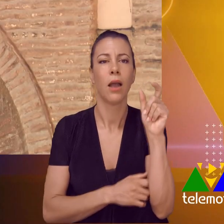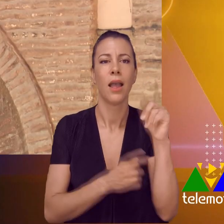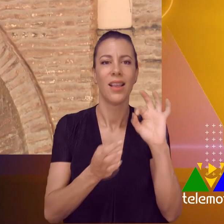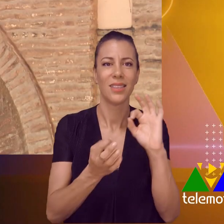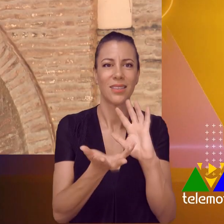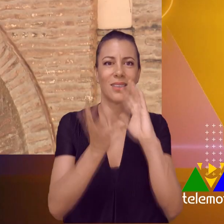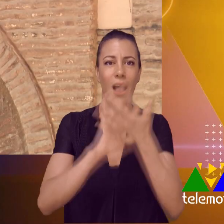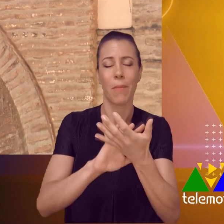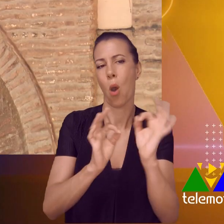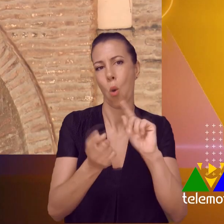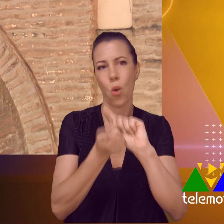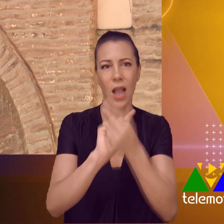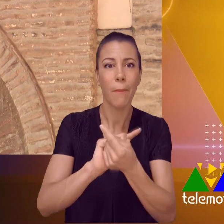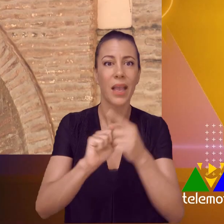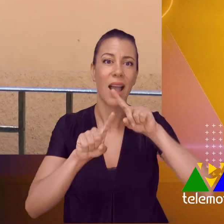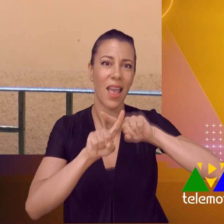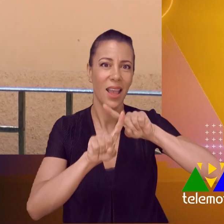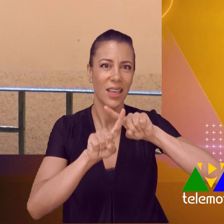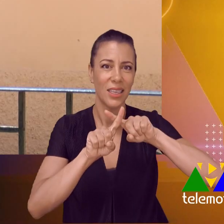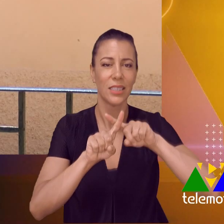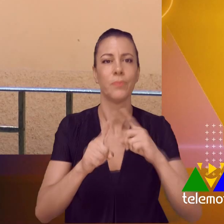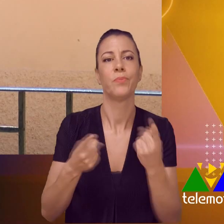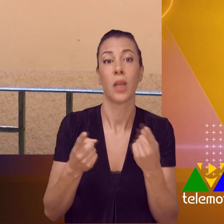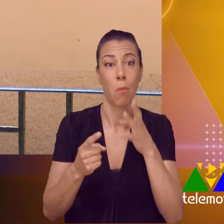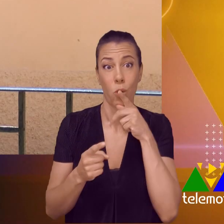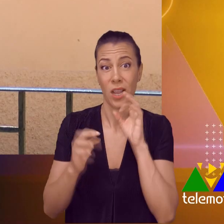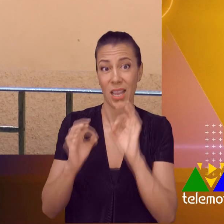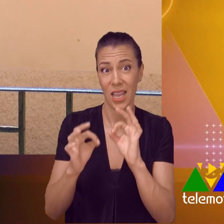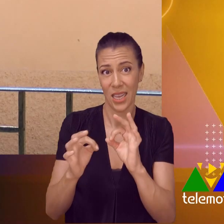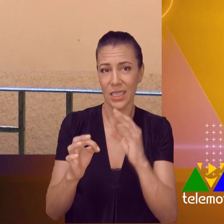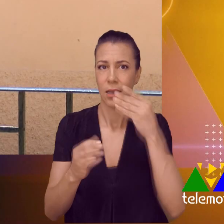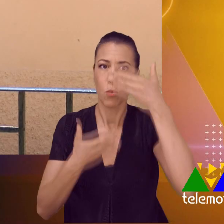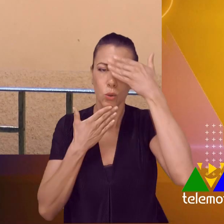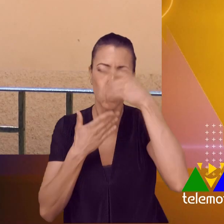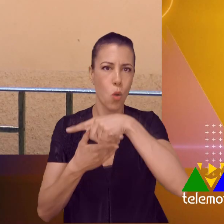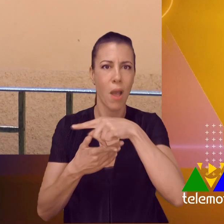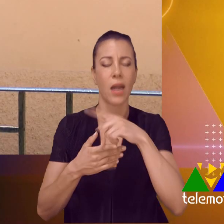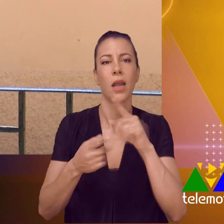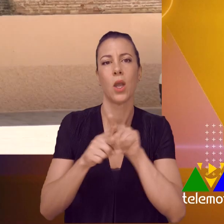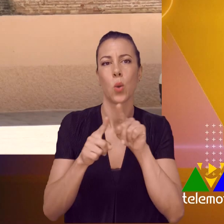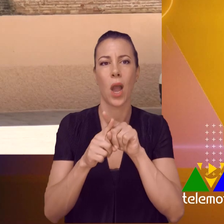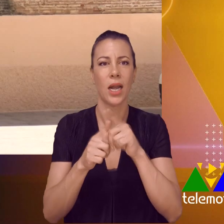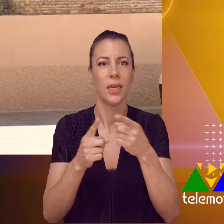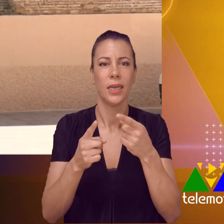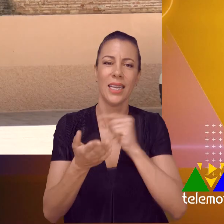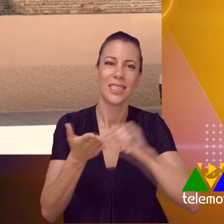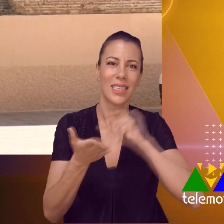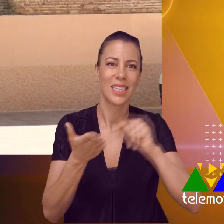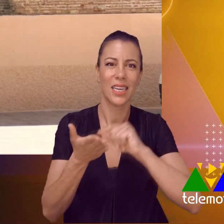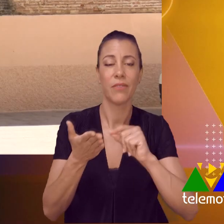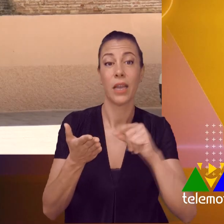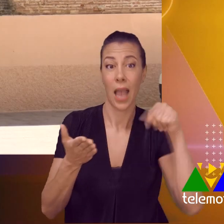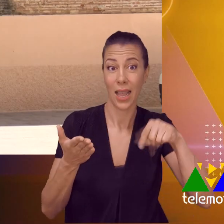que también la palabra árabe es la castellanización de la palabra árabe, ¿no? Claro. Es decir, que un poco la escriben como les